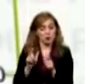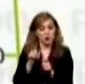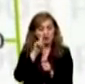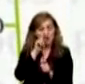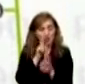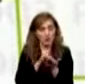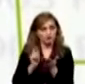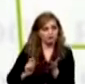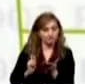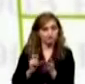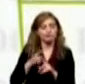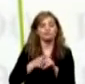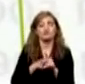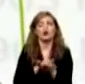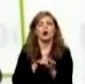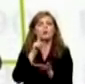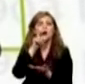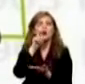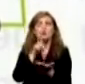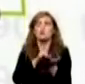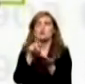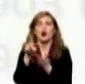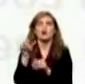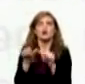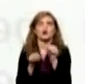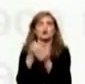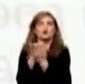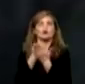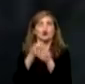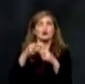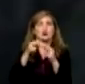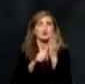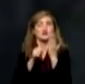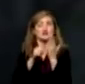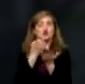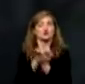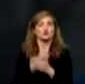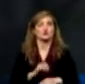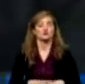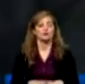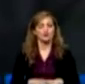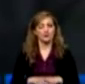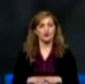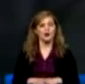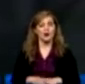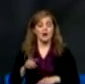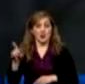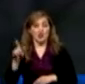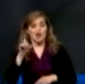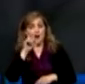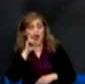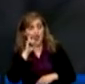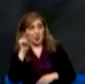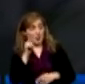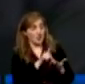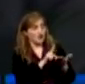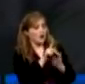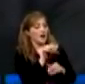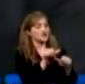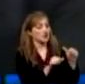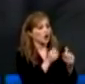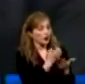habría pagado por asesoría económica a los exministros de Correa. Ellos les pagan a estos funcionarios ecuatorianos una